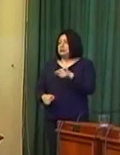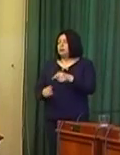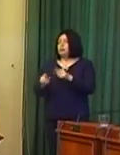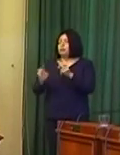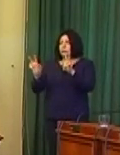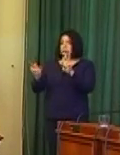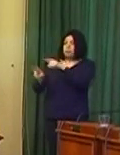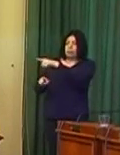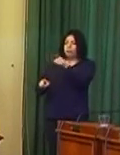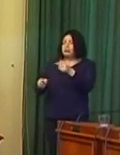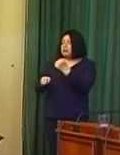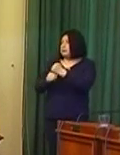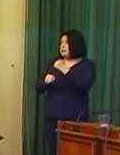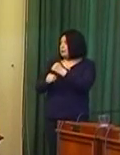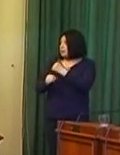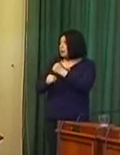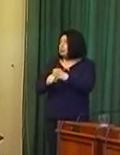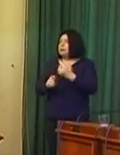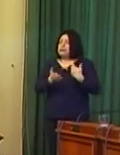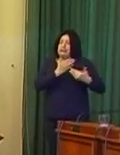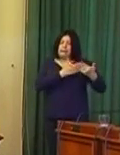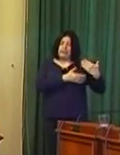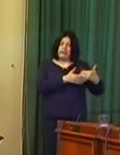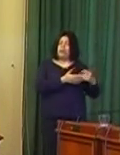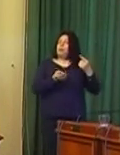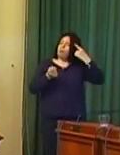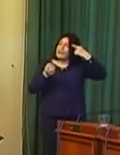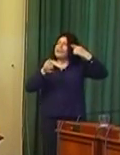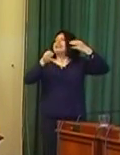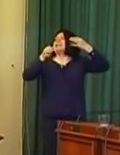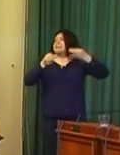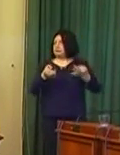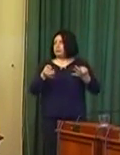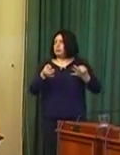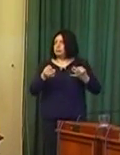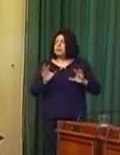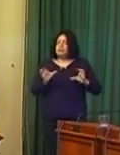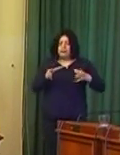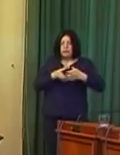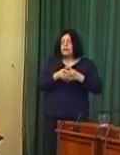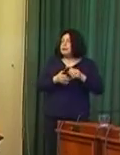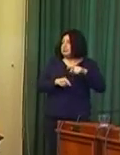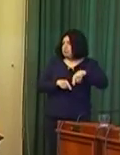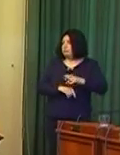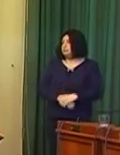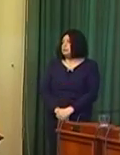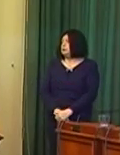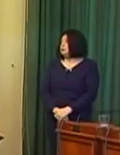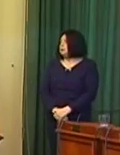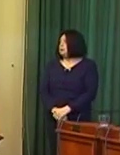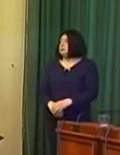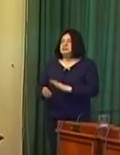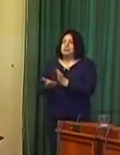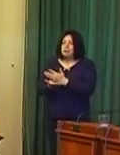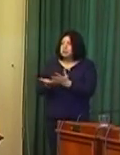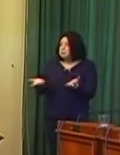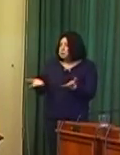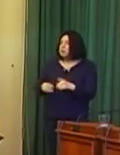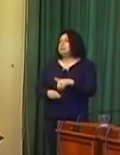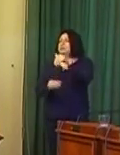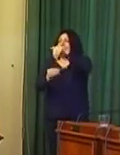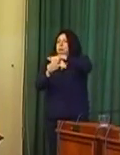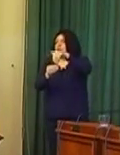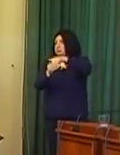que ustedes han trabajado y que ya viene con una decisión de los miembros del Consejo en esa línea. Sin perjuicio de eso, vamos a